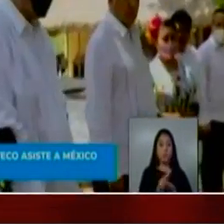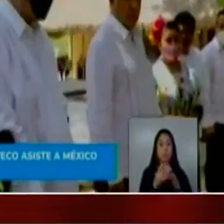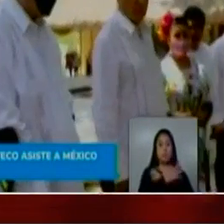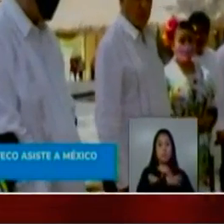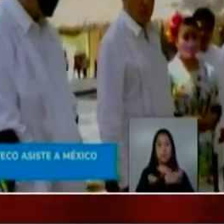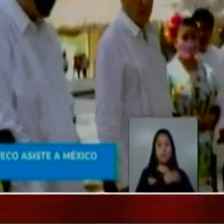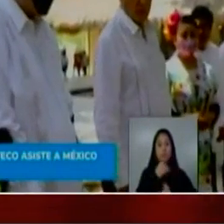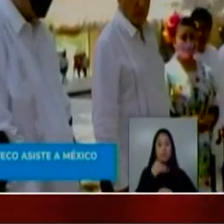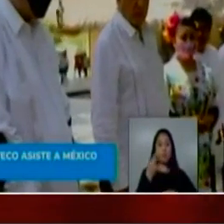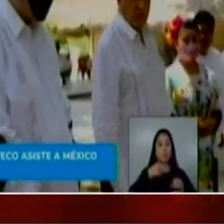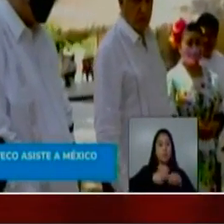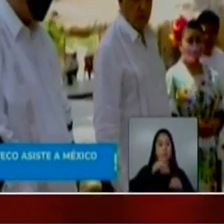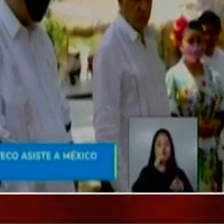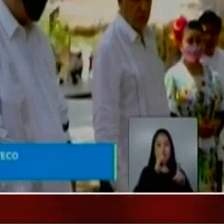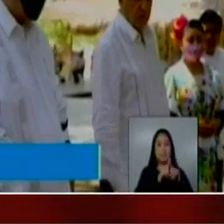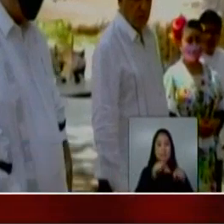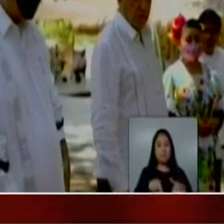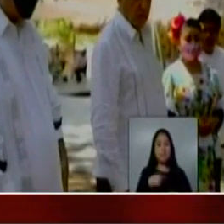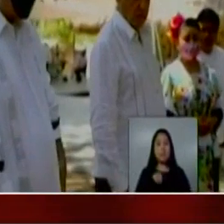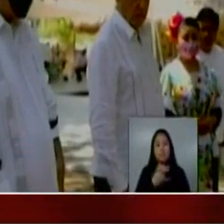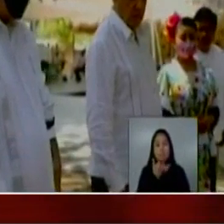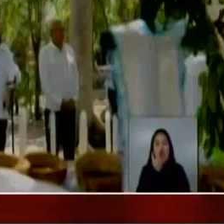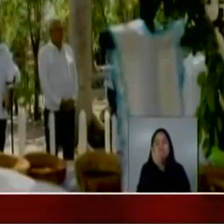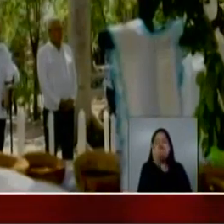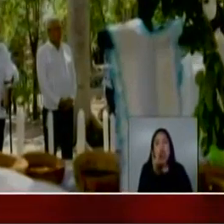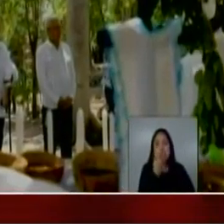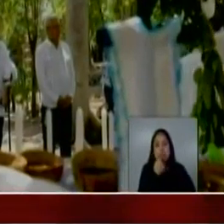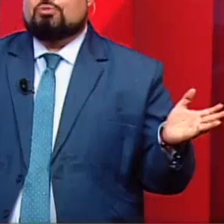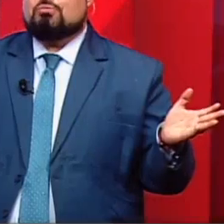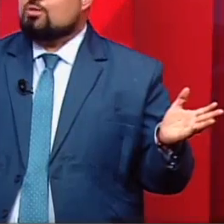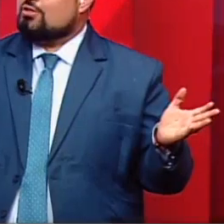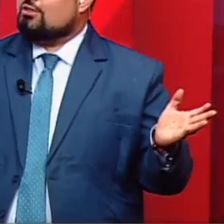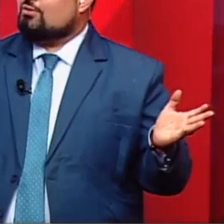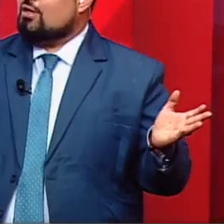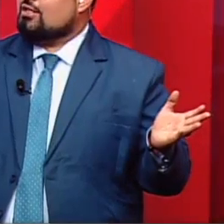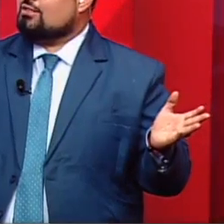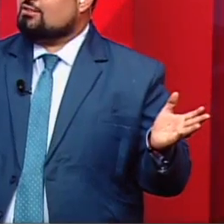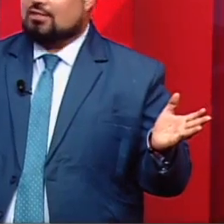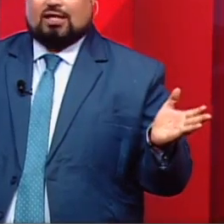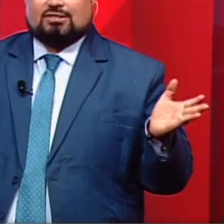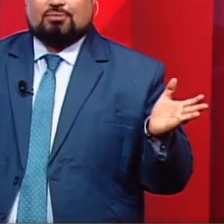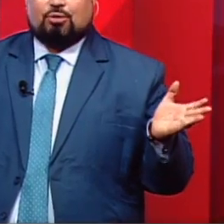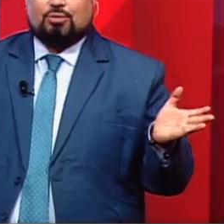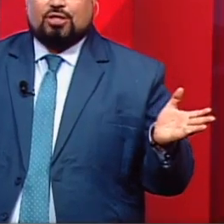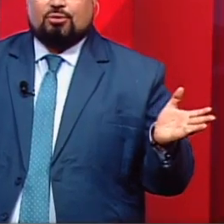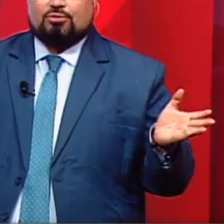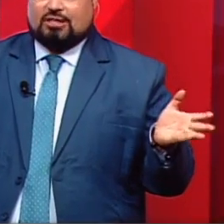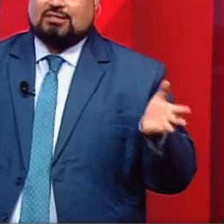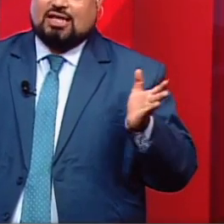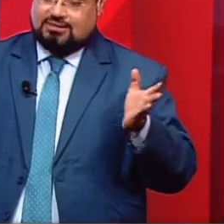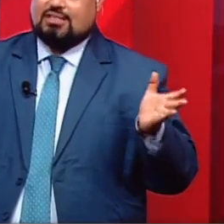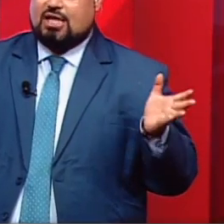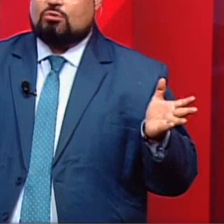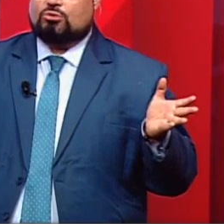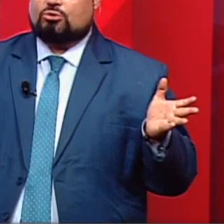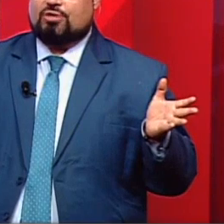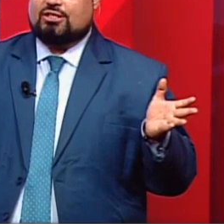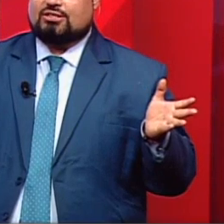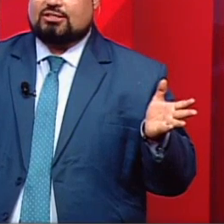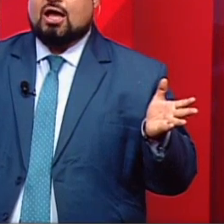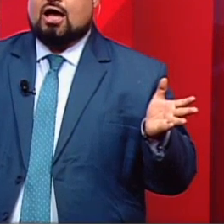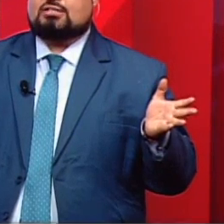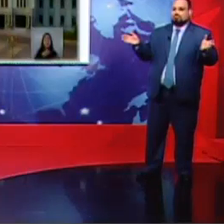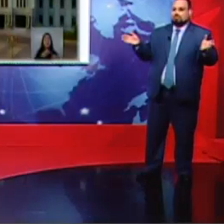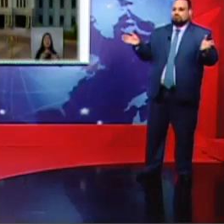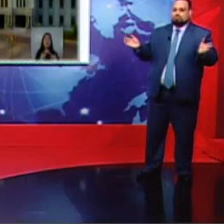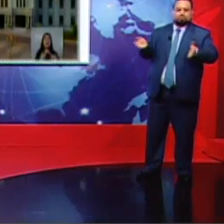que se pueden tener a nivel regional. Tienes toda la razón, porque se refirió a los 400 mil millones de dólares que se prometieron desde hace ya, como tú bien